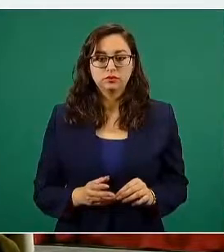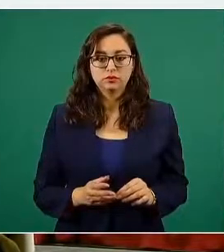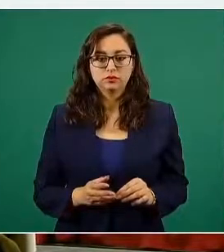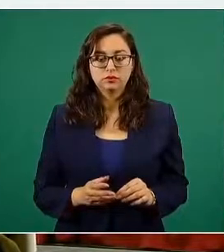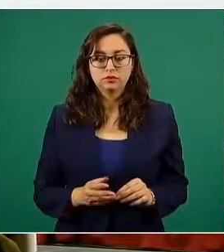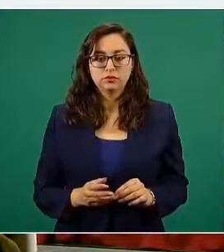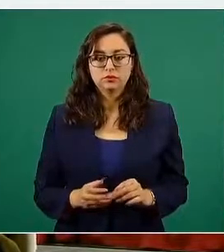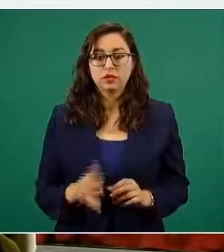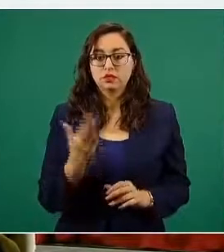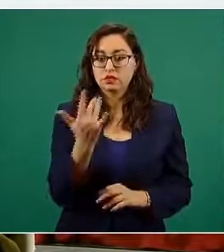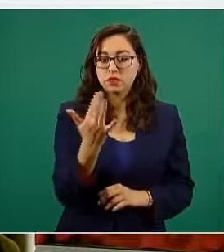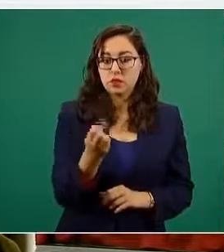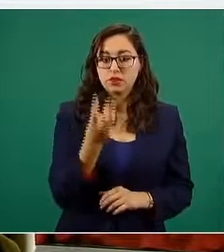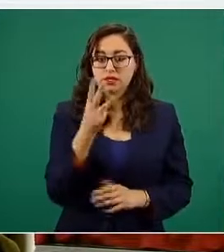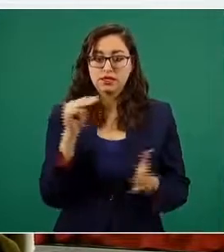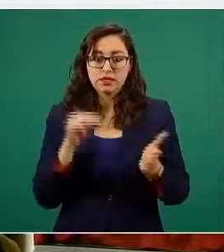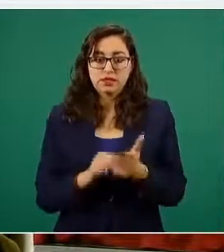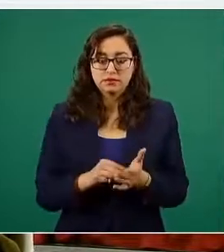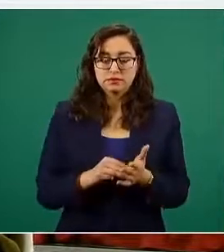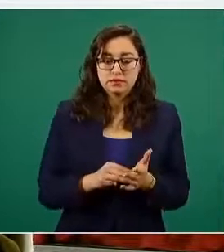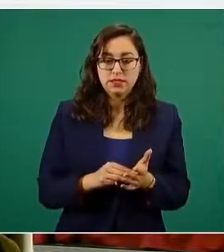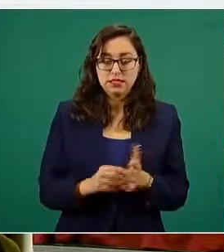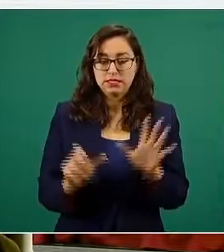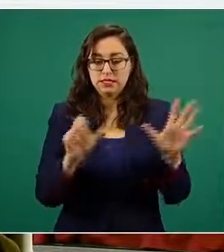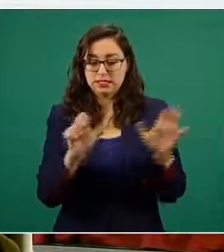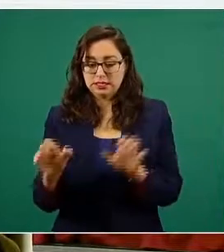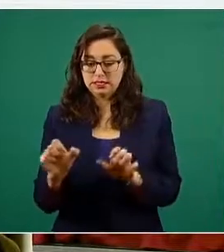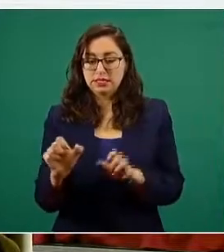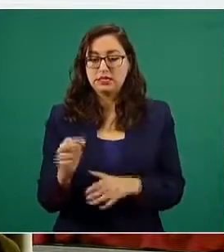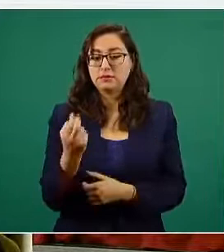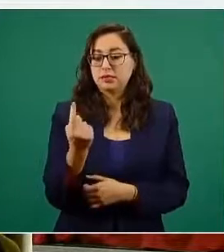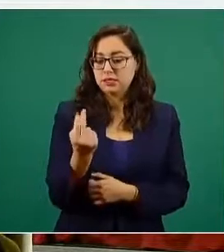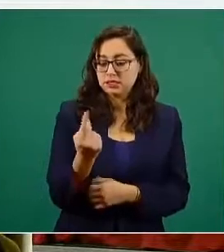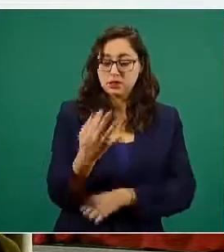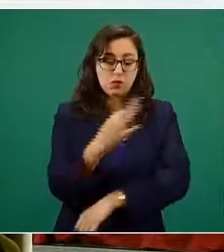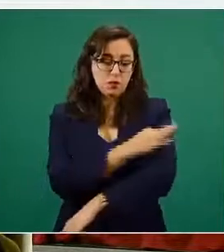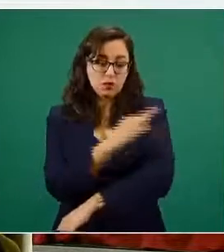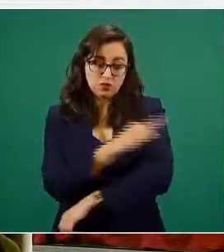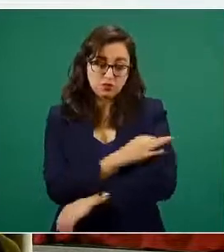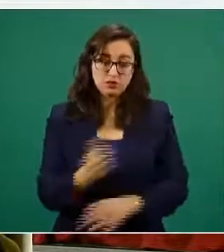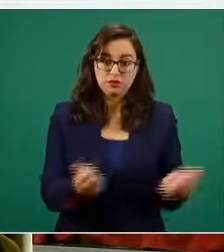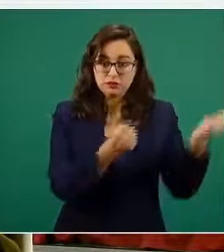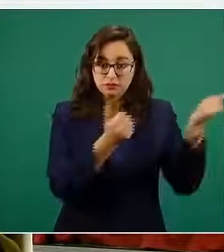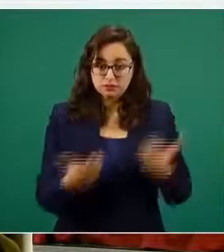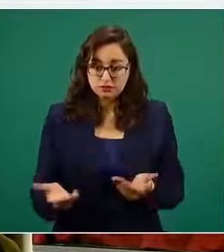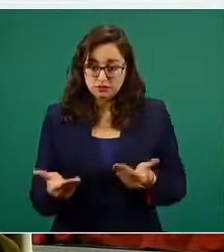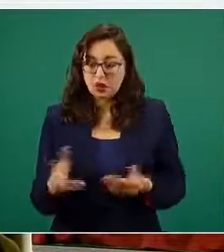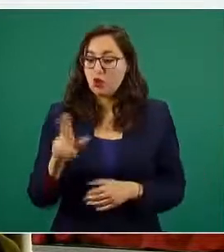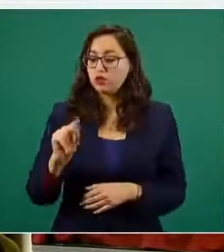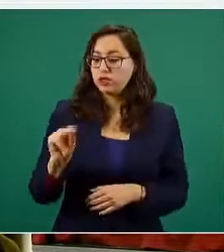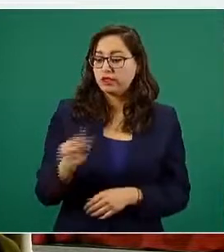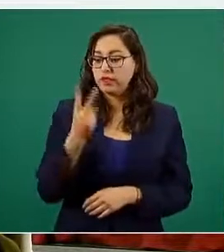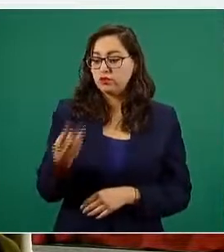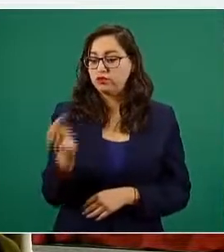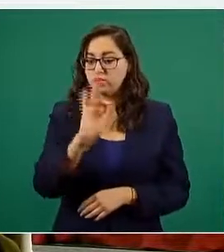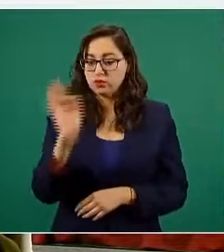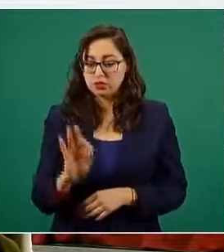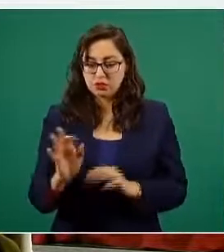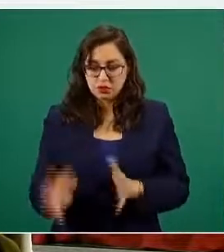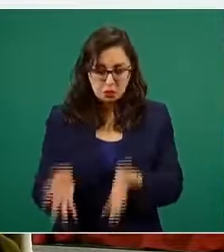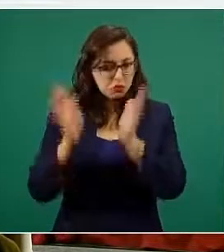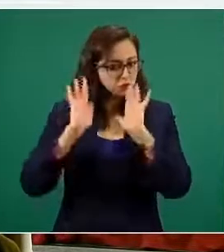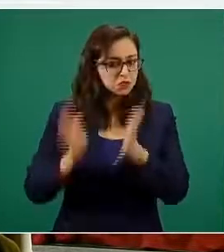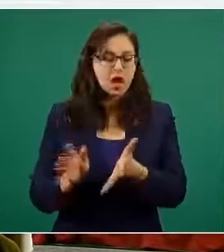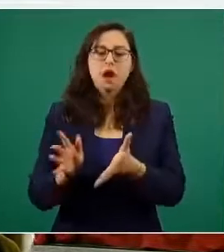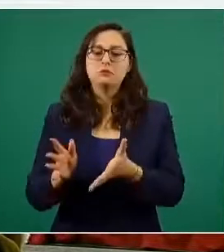82% de las 53.625 dosis ya han sido utilizadas. Hoy arrancan nuevamente los puestos de vacunación